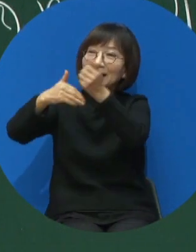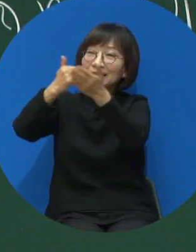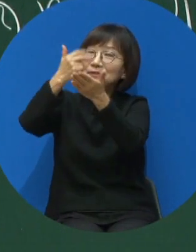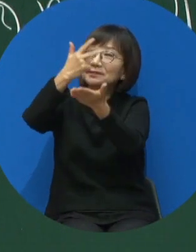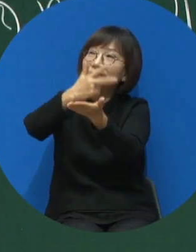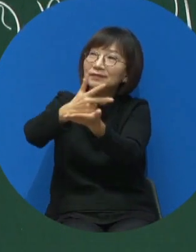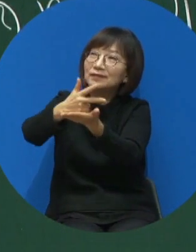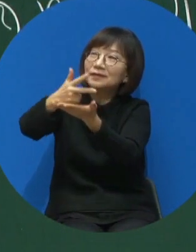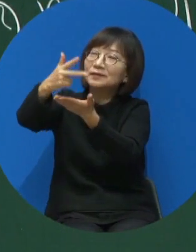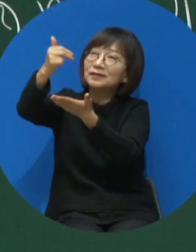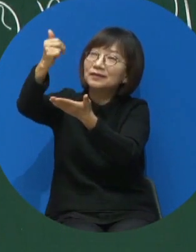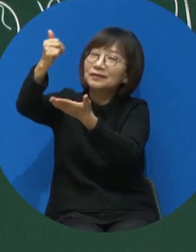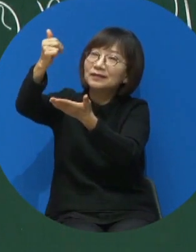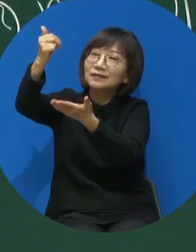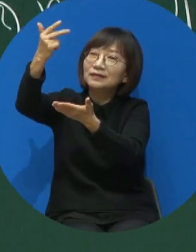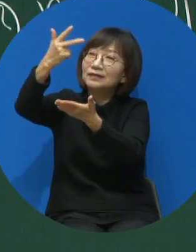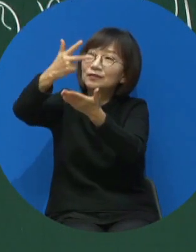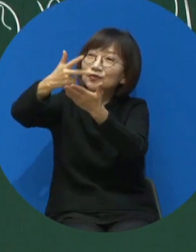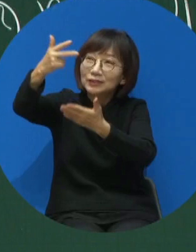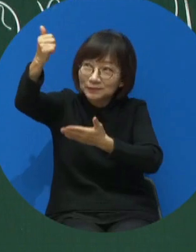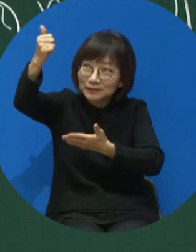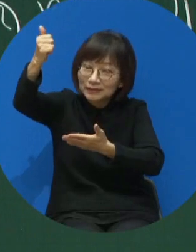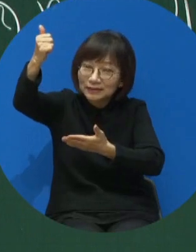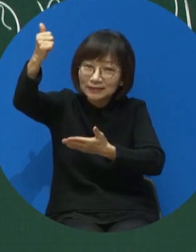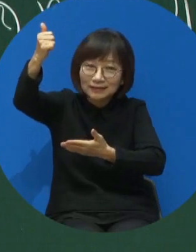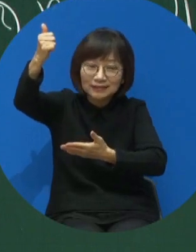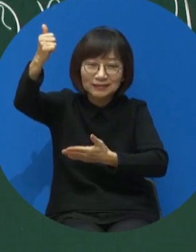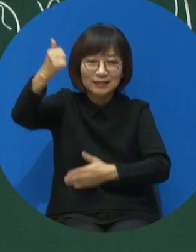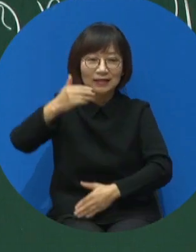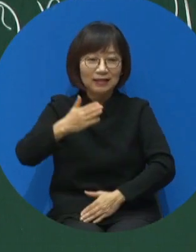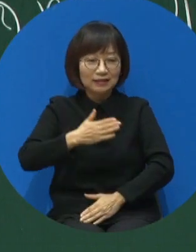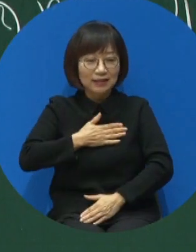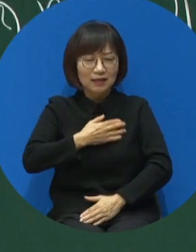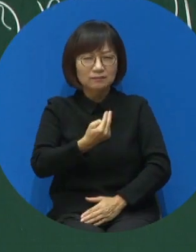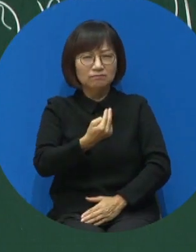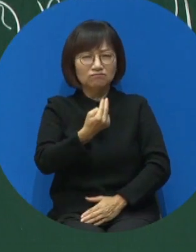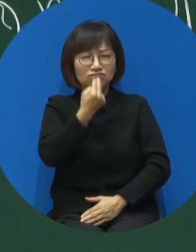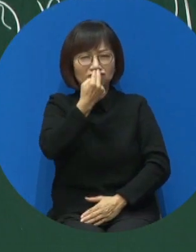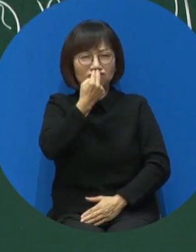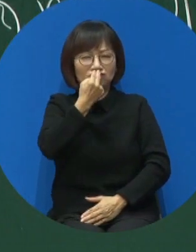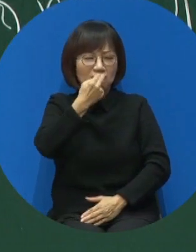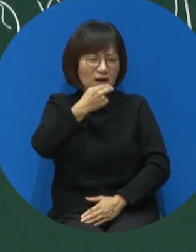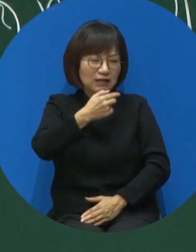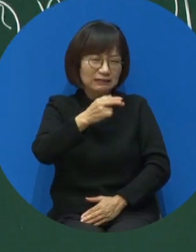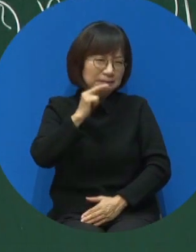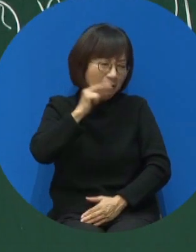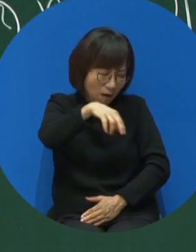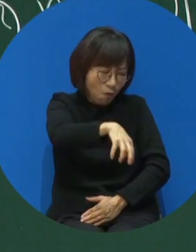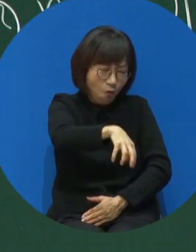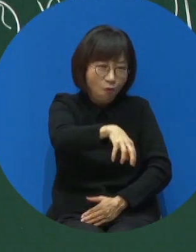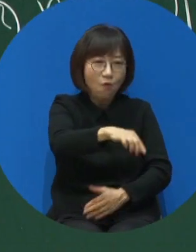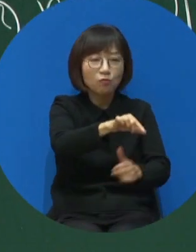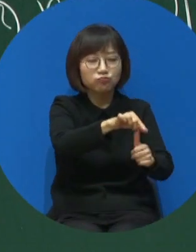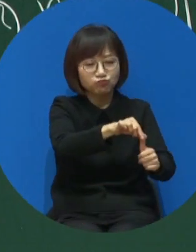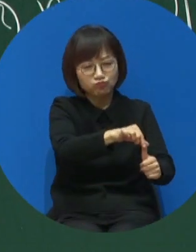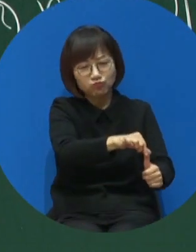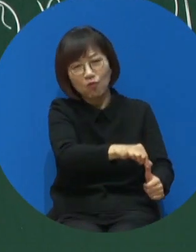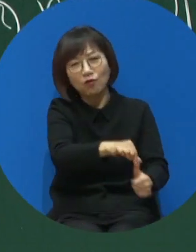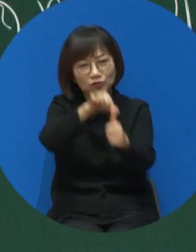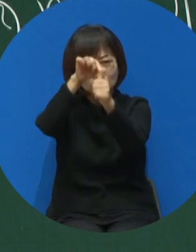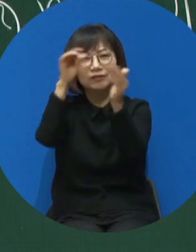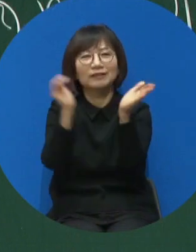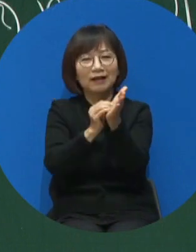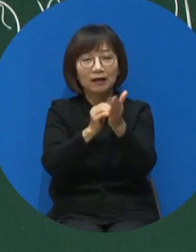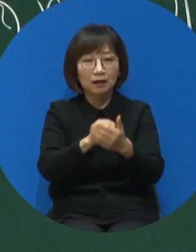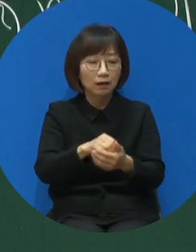pienso de ese modo el futuro ni eso antes yo soy del